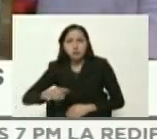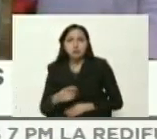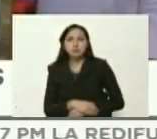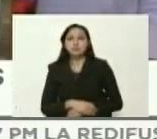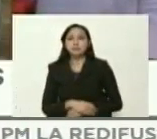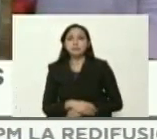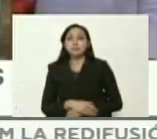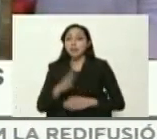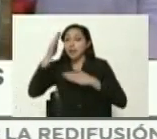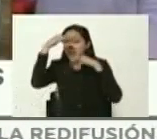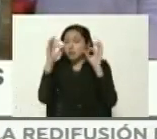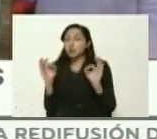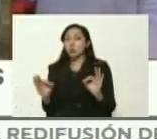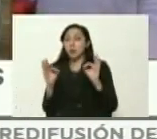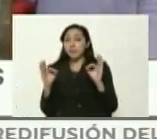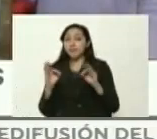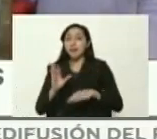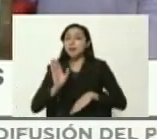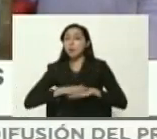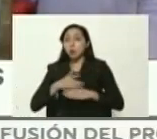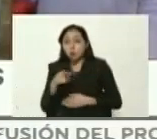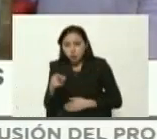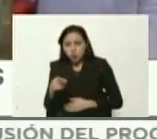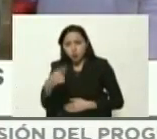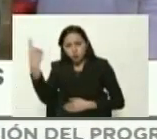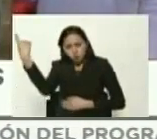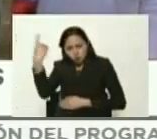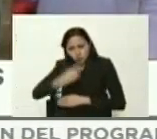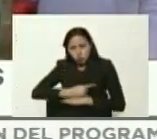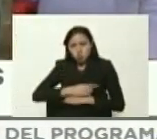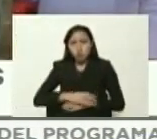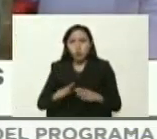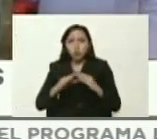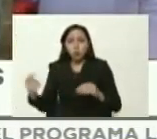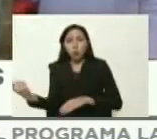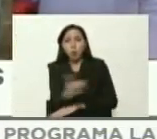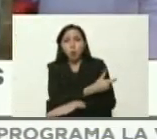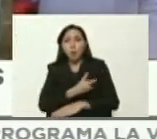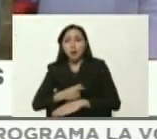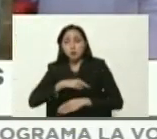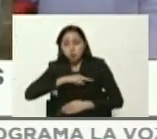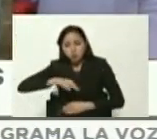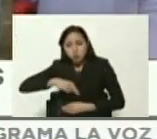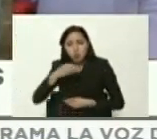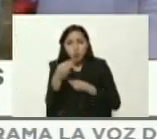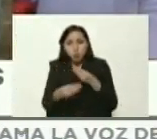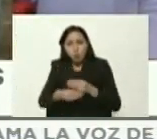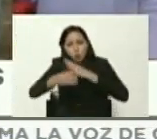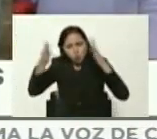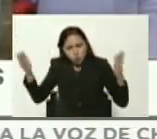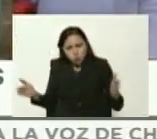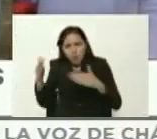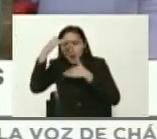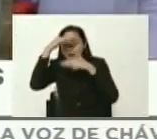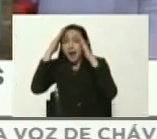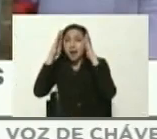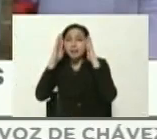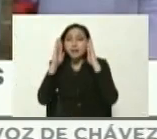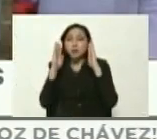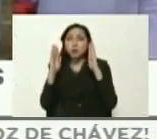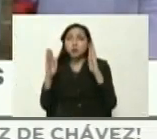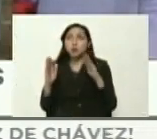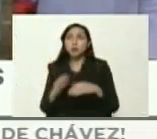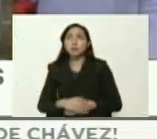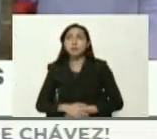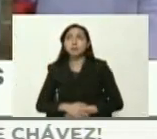eso esta atención especial. Y usted nos ha ordenado a todos los gobernadores que nos dediquemos con esmero, con atención, donde